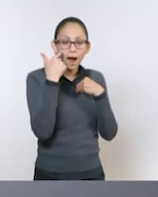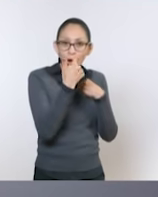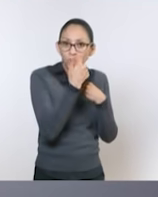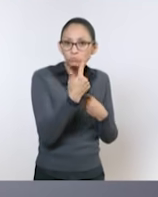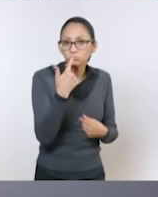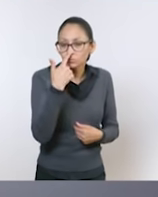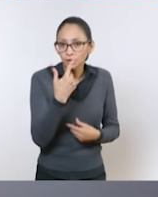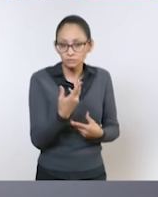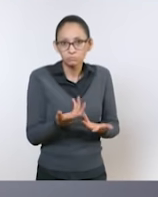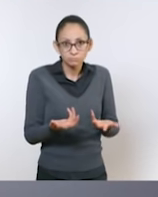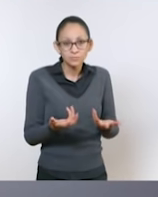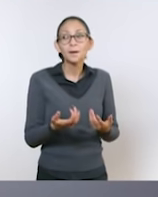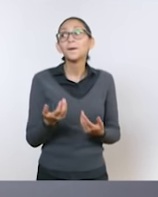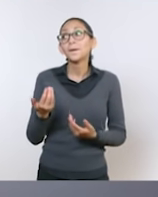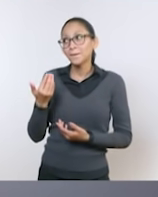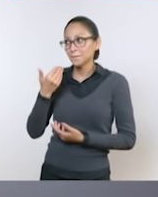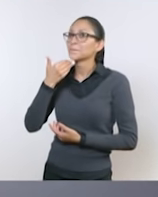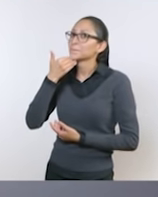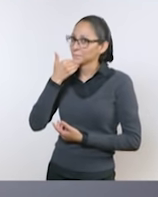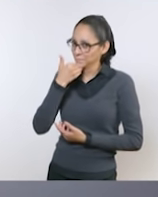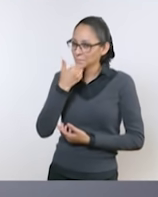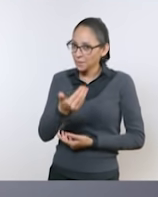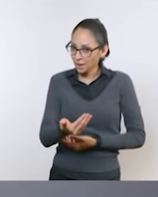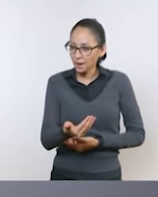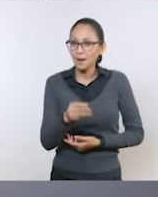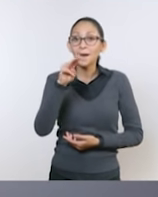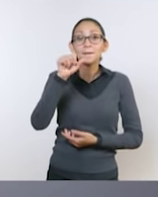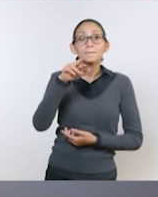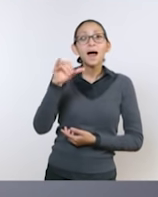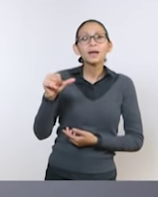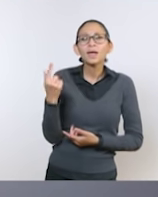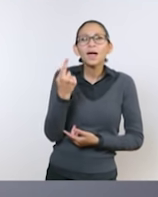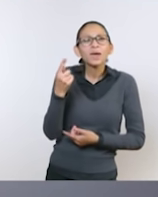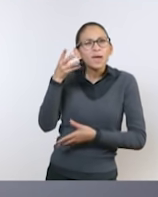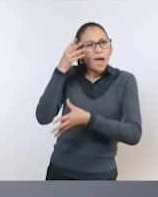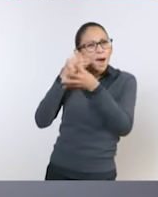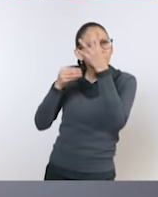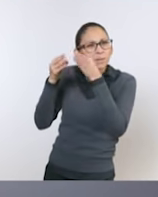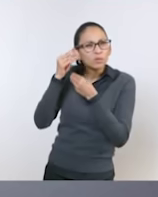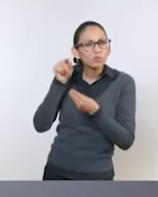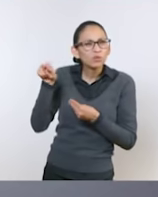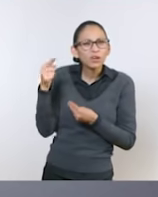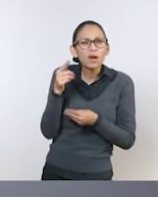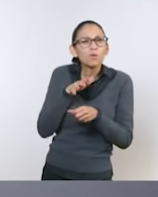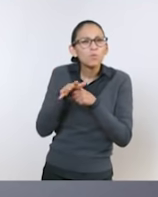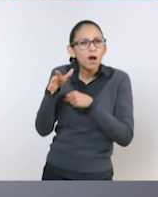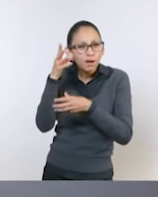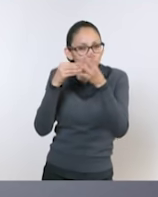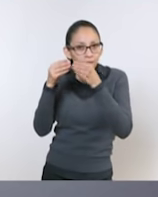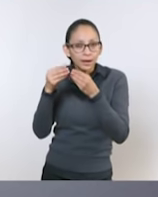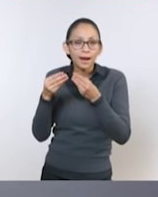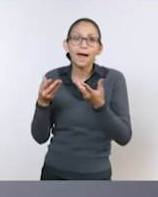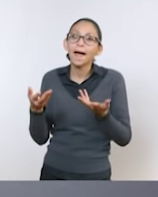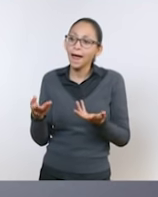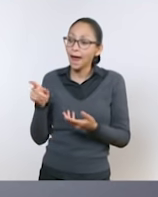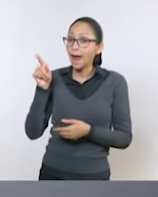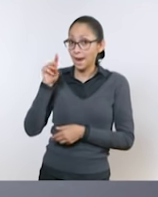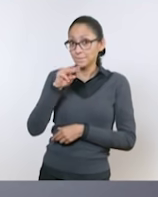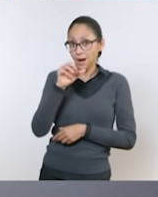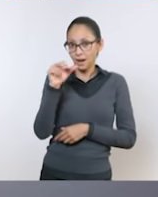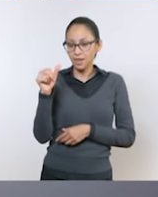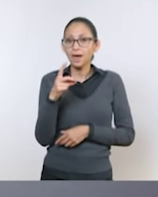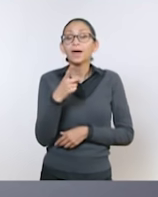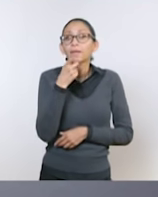boca, por los ojos o por la nariz. Muy bien. ¿Y qué aprendió María sobre la higiene y los buenos